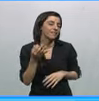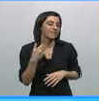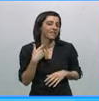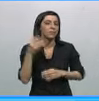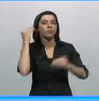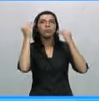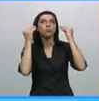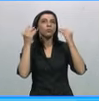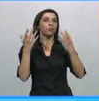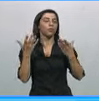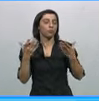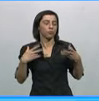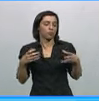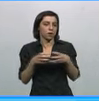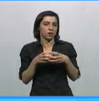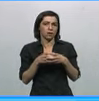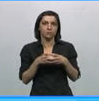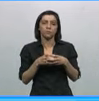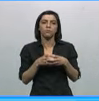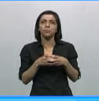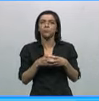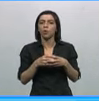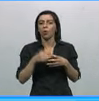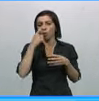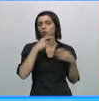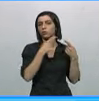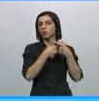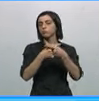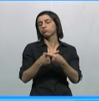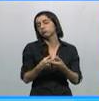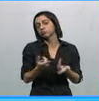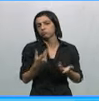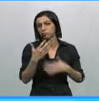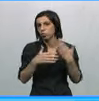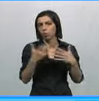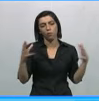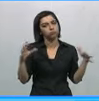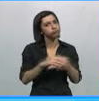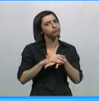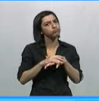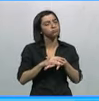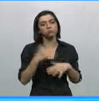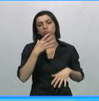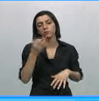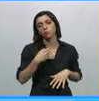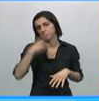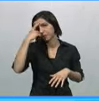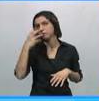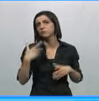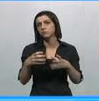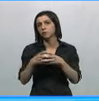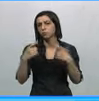y la intensidad con la que ha jugado los partidos hace de que se torne un equipo muy peligroso.